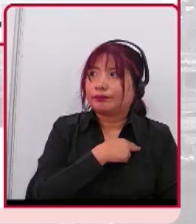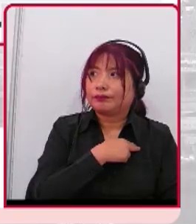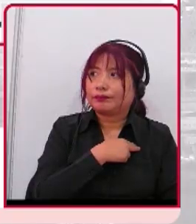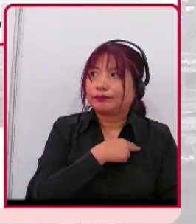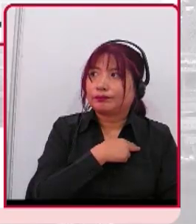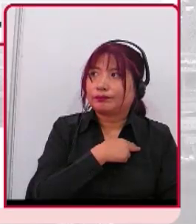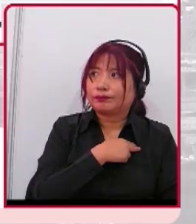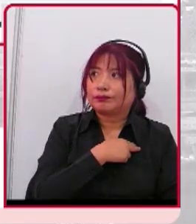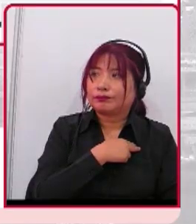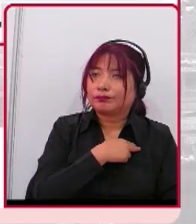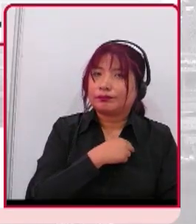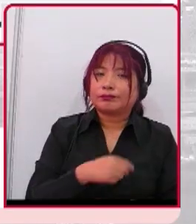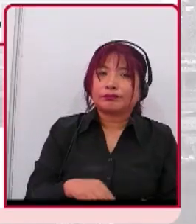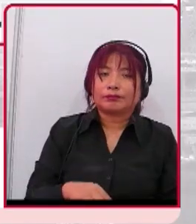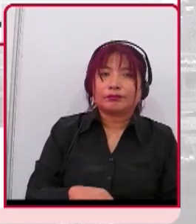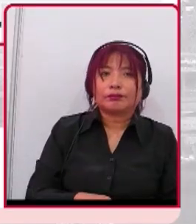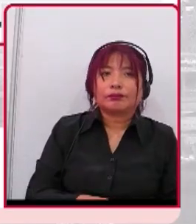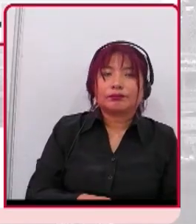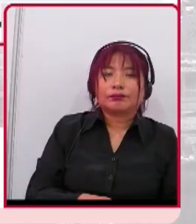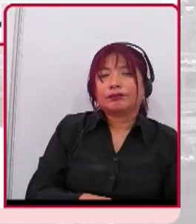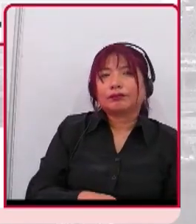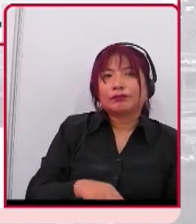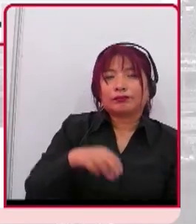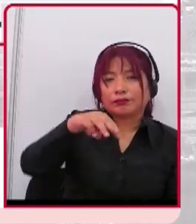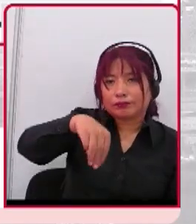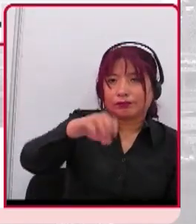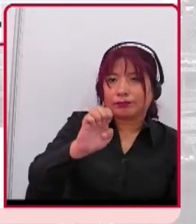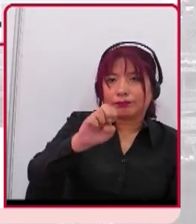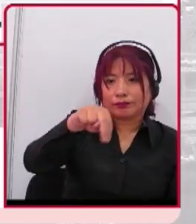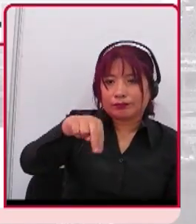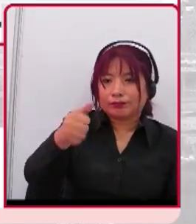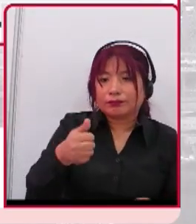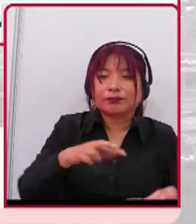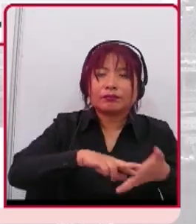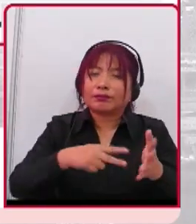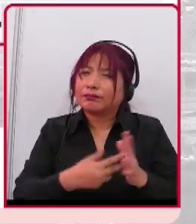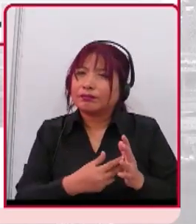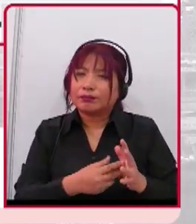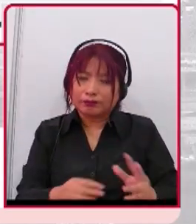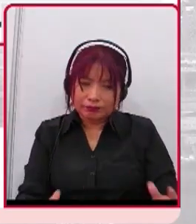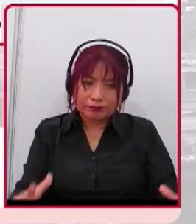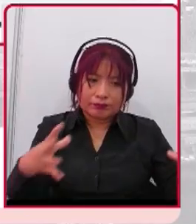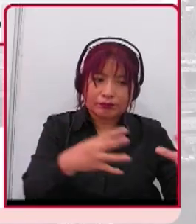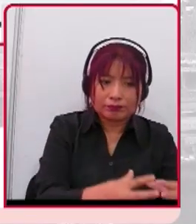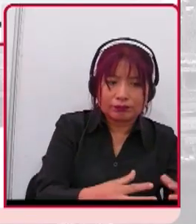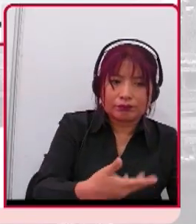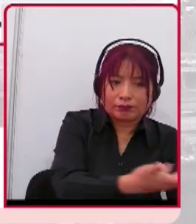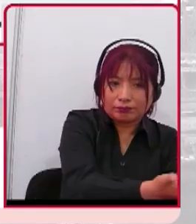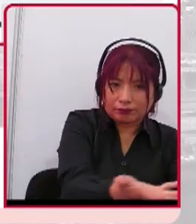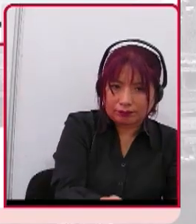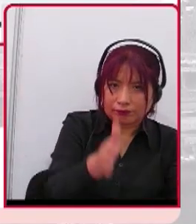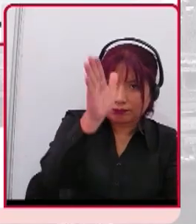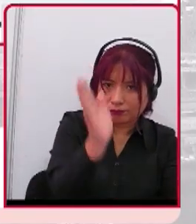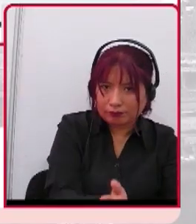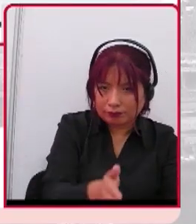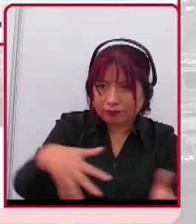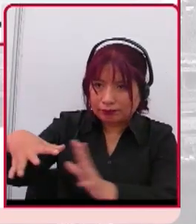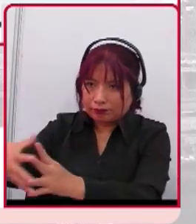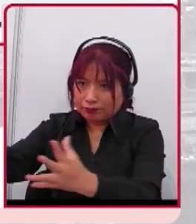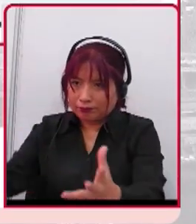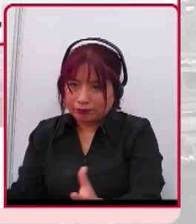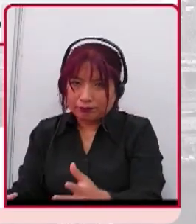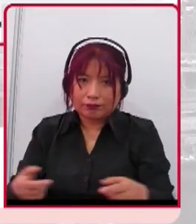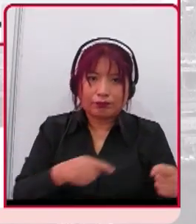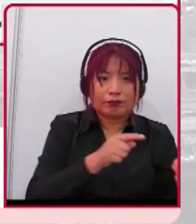una mena que es un depósito entre dos tajos, ¿verdad? Principalmente